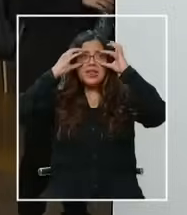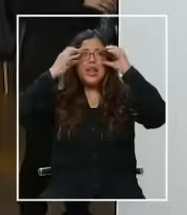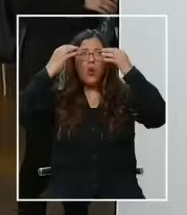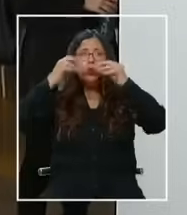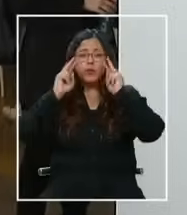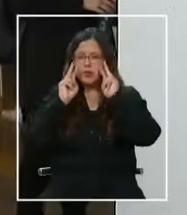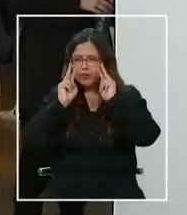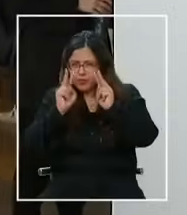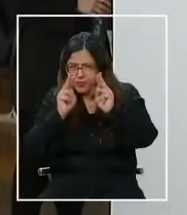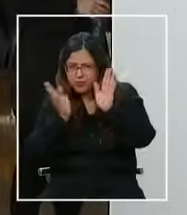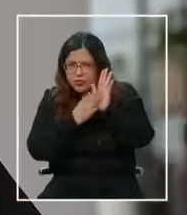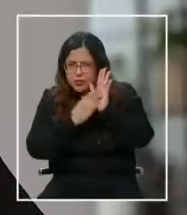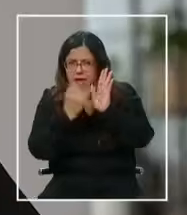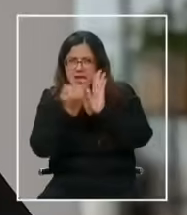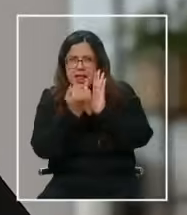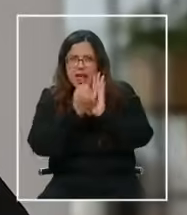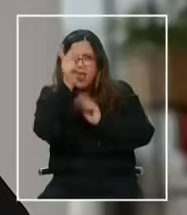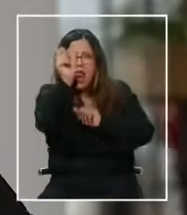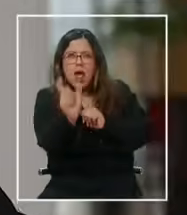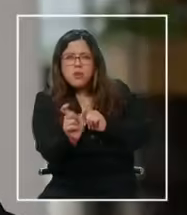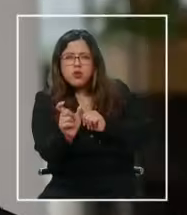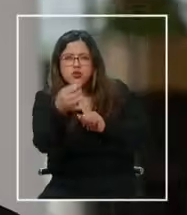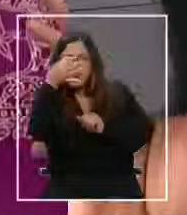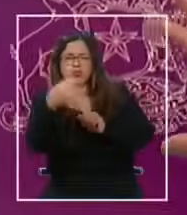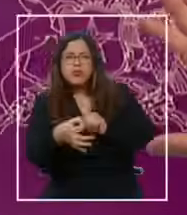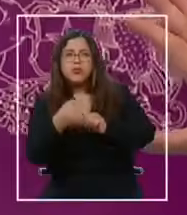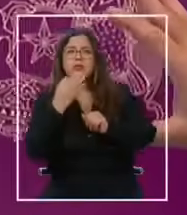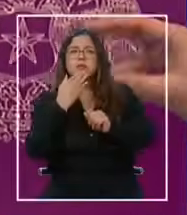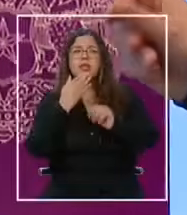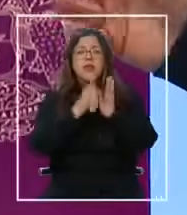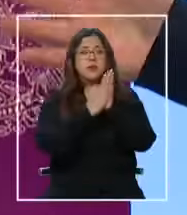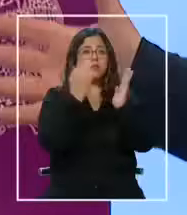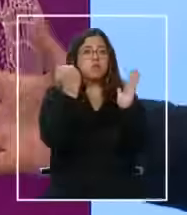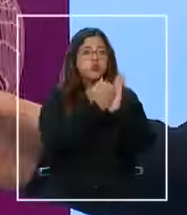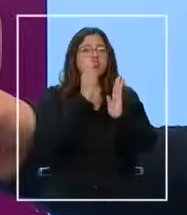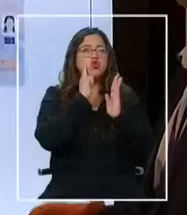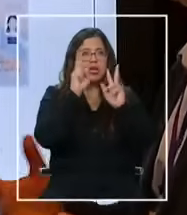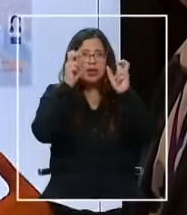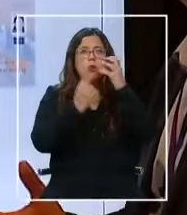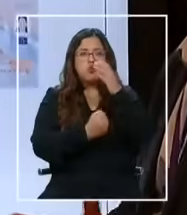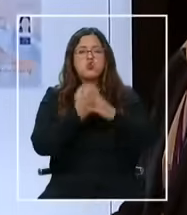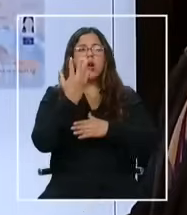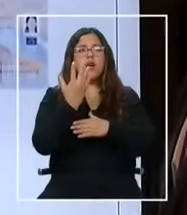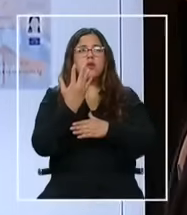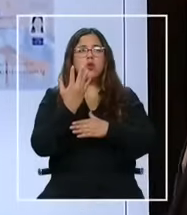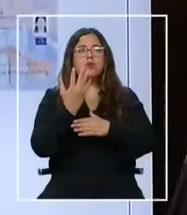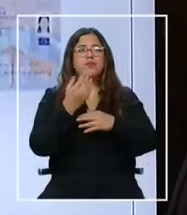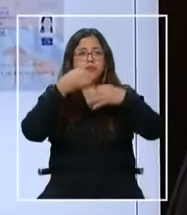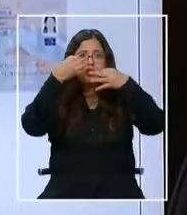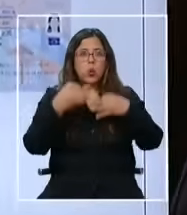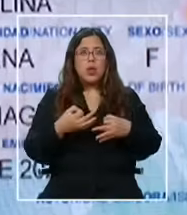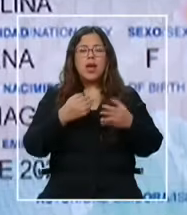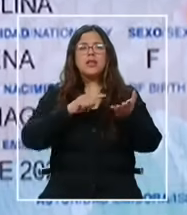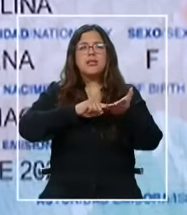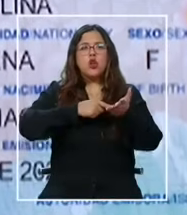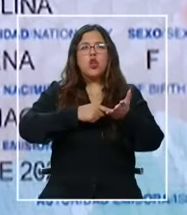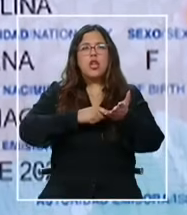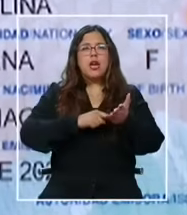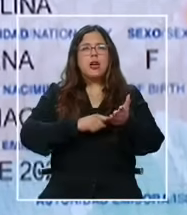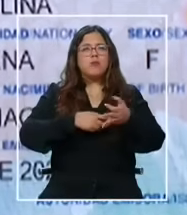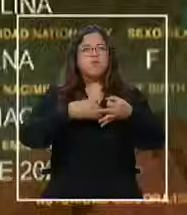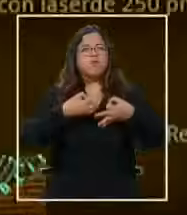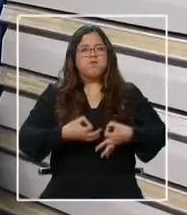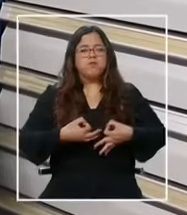confiables para comprobar la identidad de una persona el pasaporte también presenta novedades 70 medidas de seguridad y tecnología de